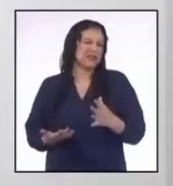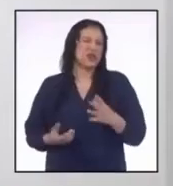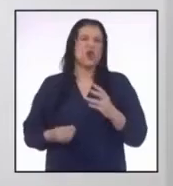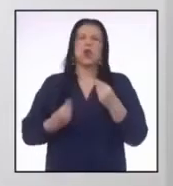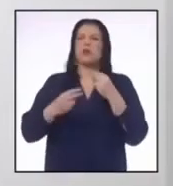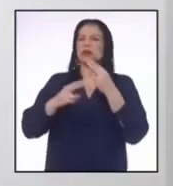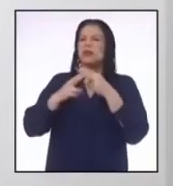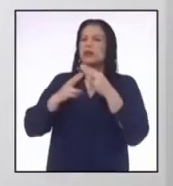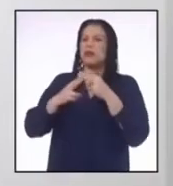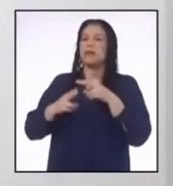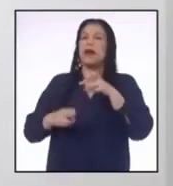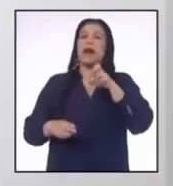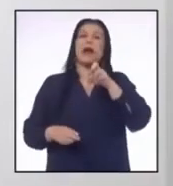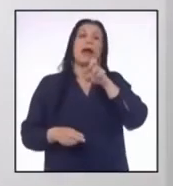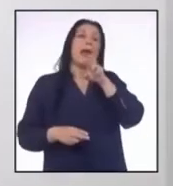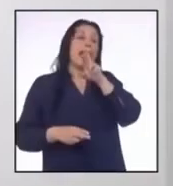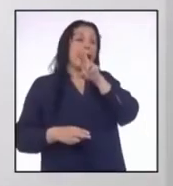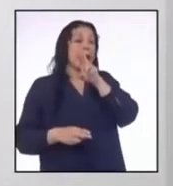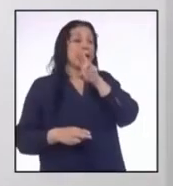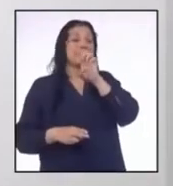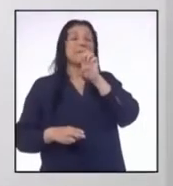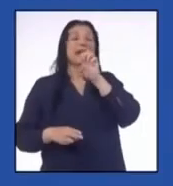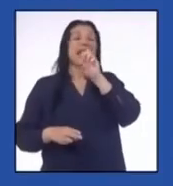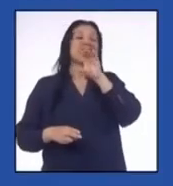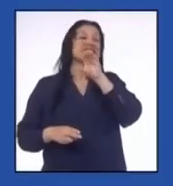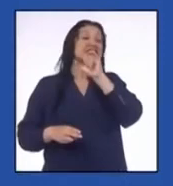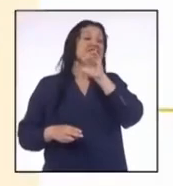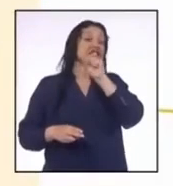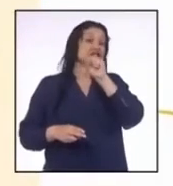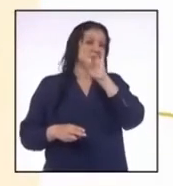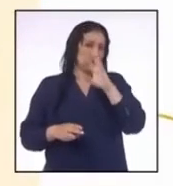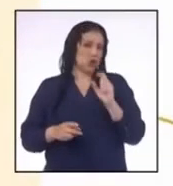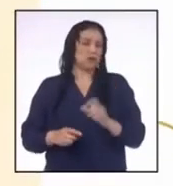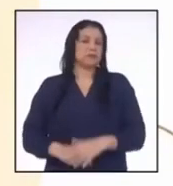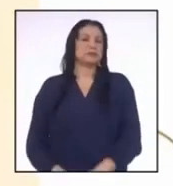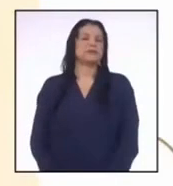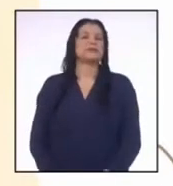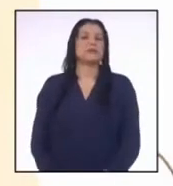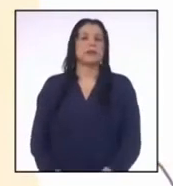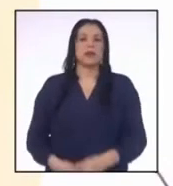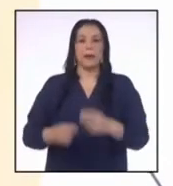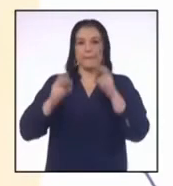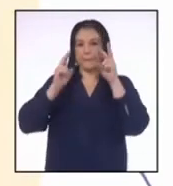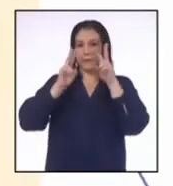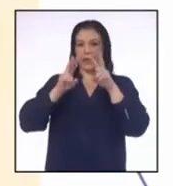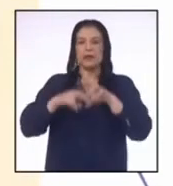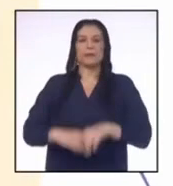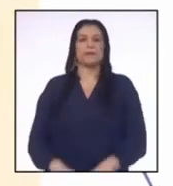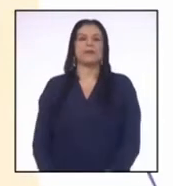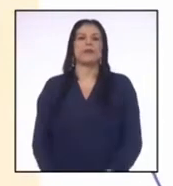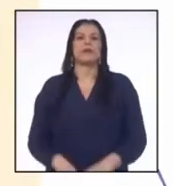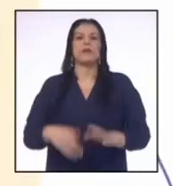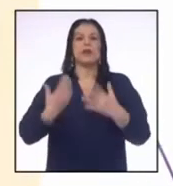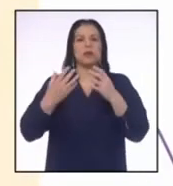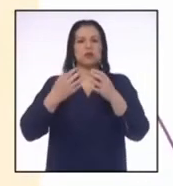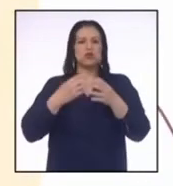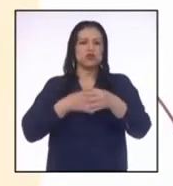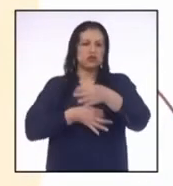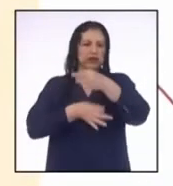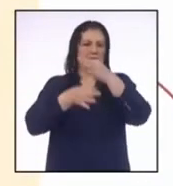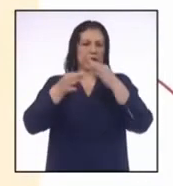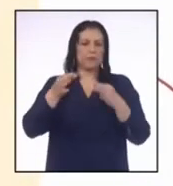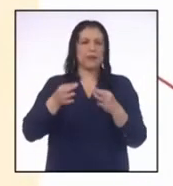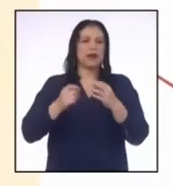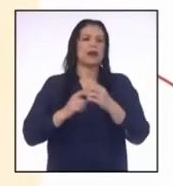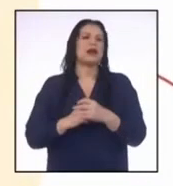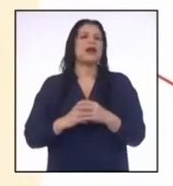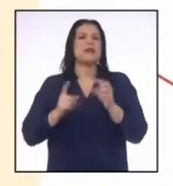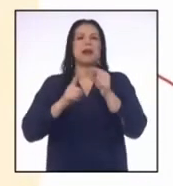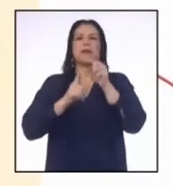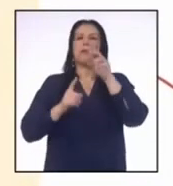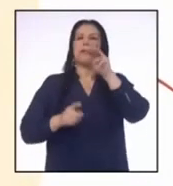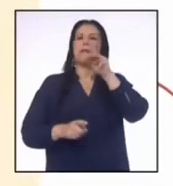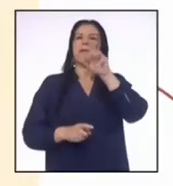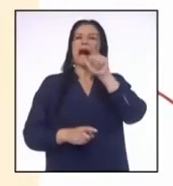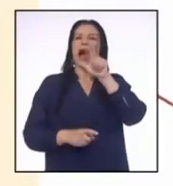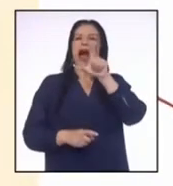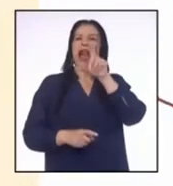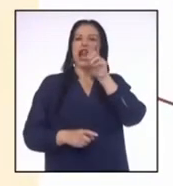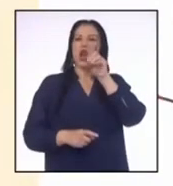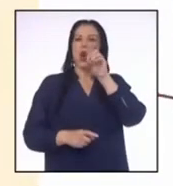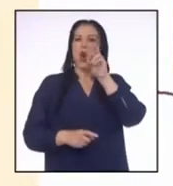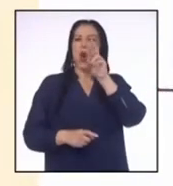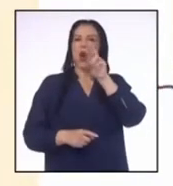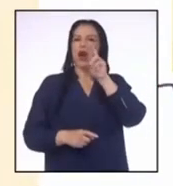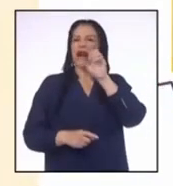eso? Precisión léxica. Mira, podemos reemplazar el término malogrado